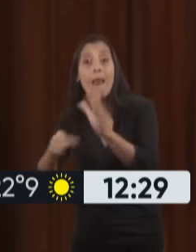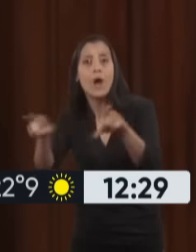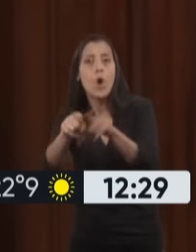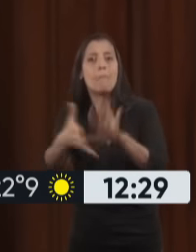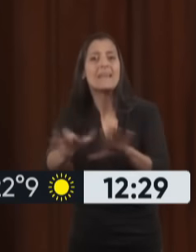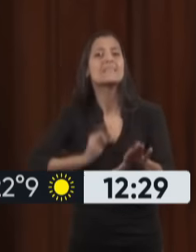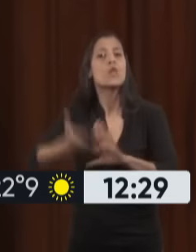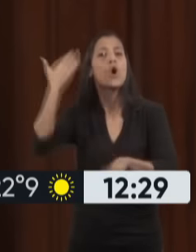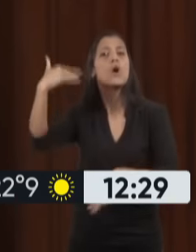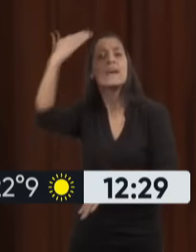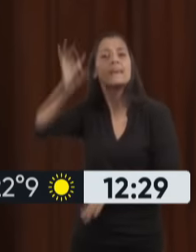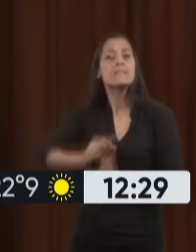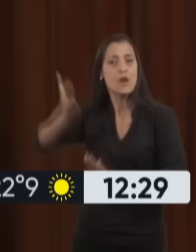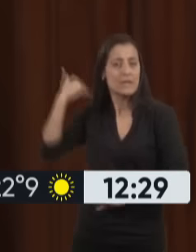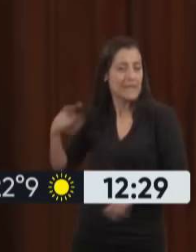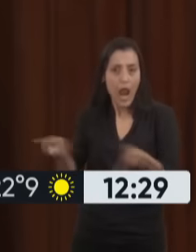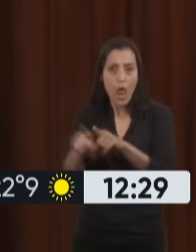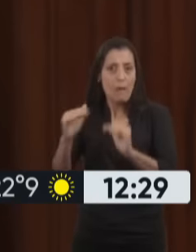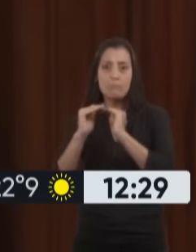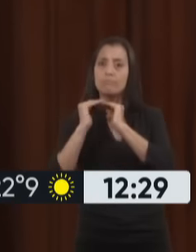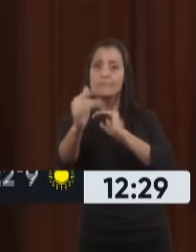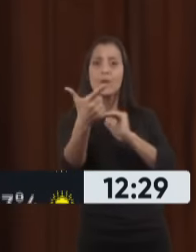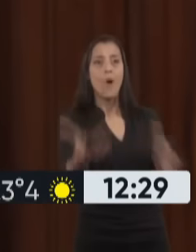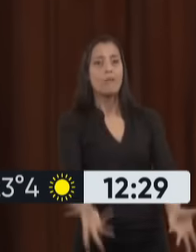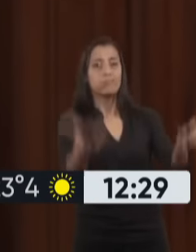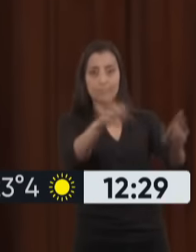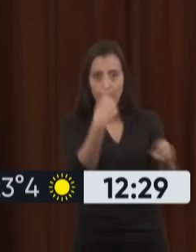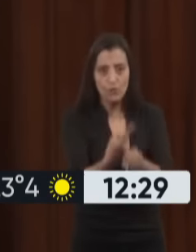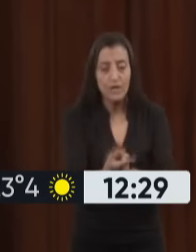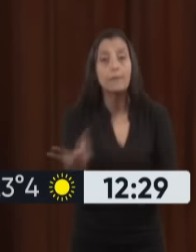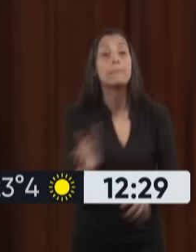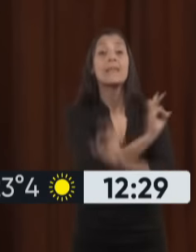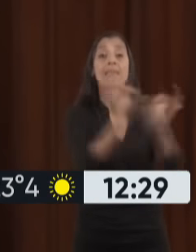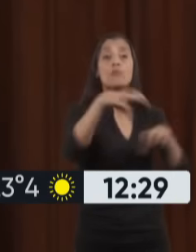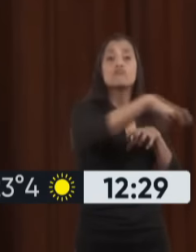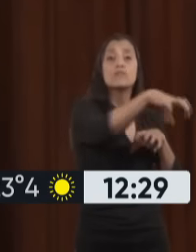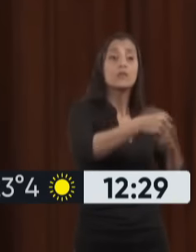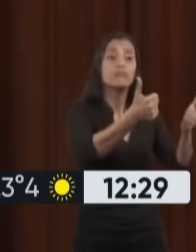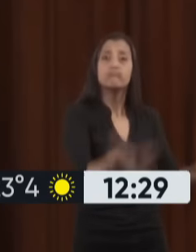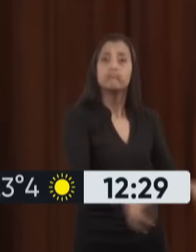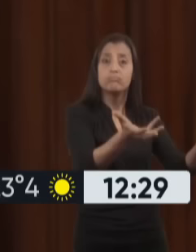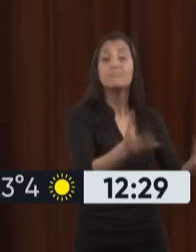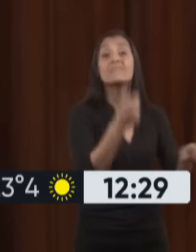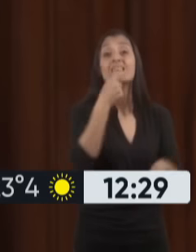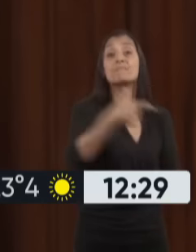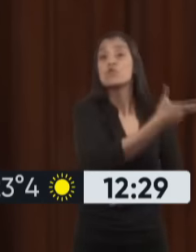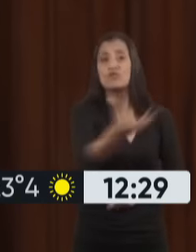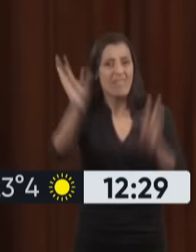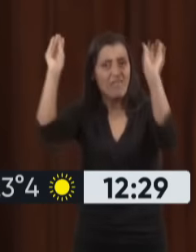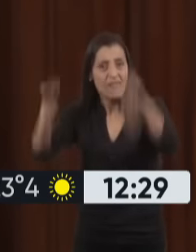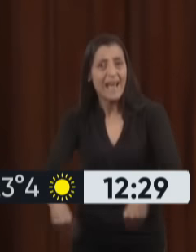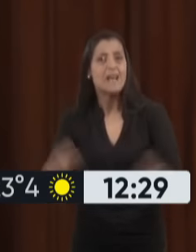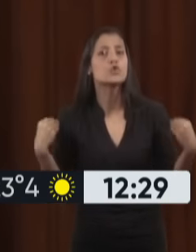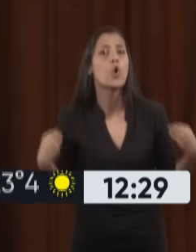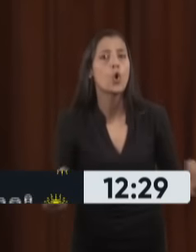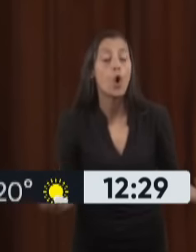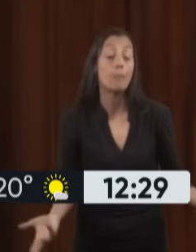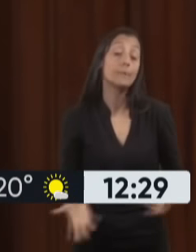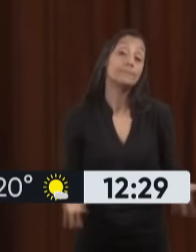15 años. En definitiva, a ningún sector le puede ir bien si al conjunto de la sociedad le va mal. Bueno,